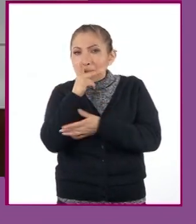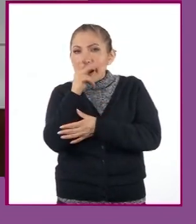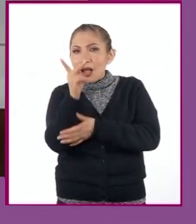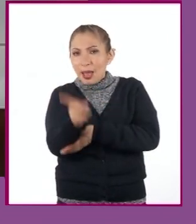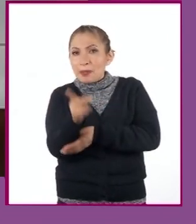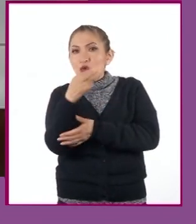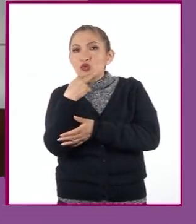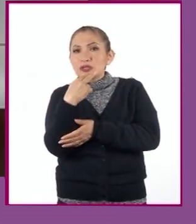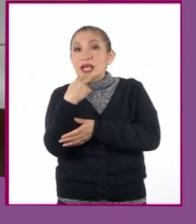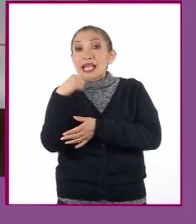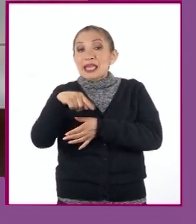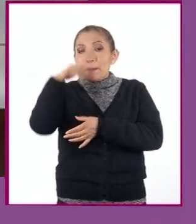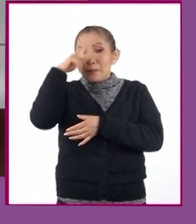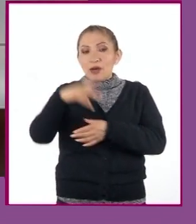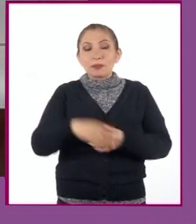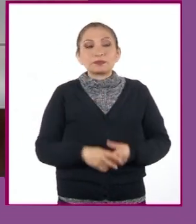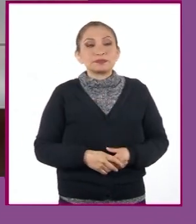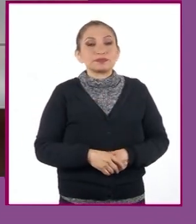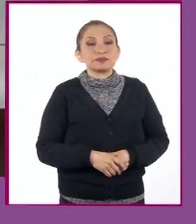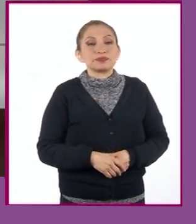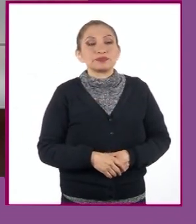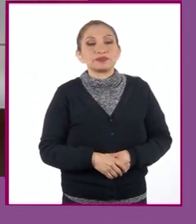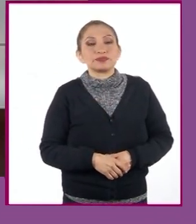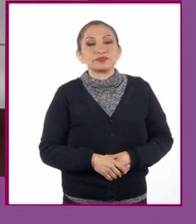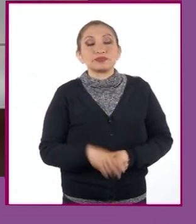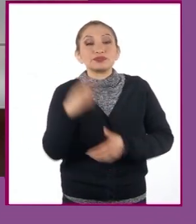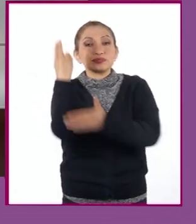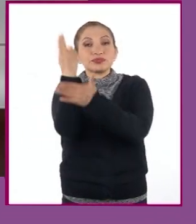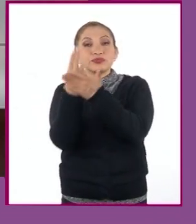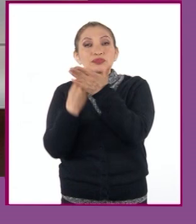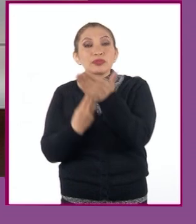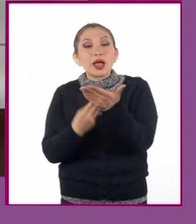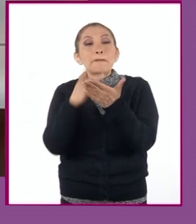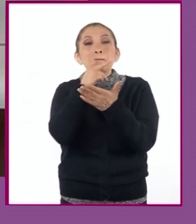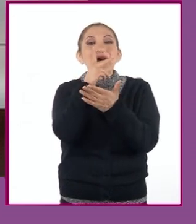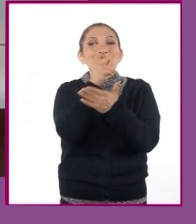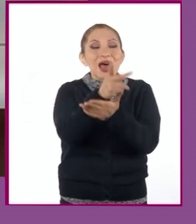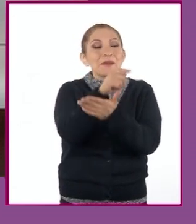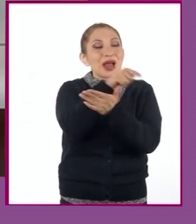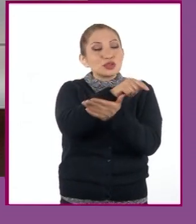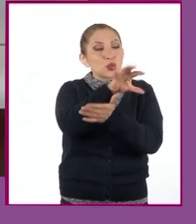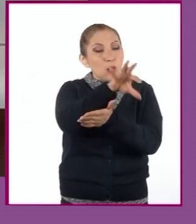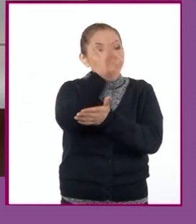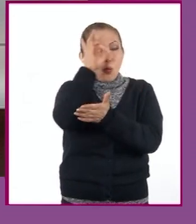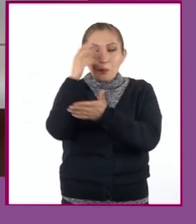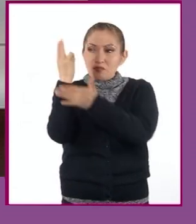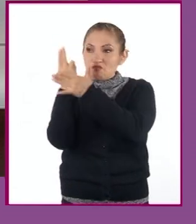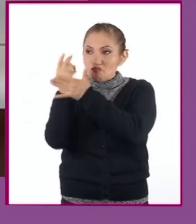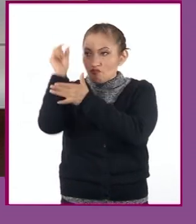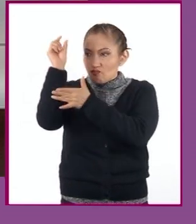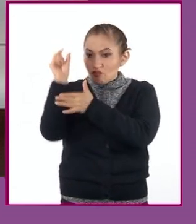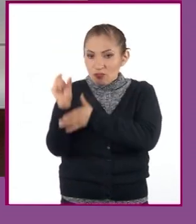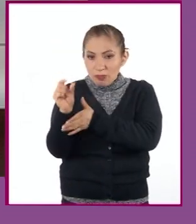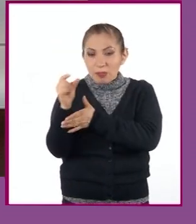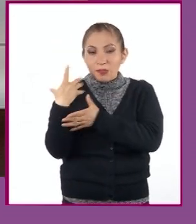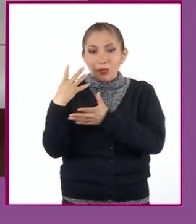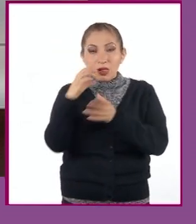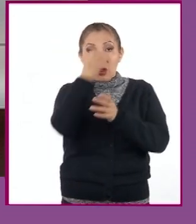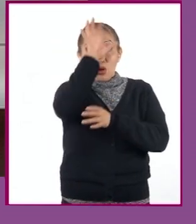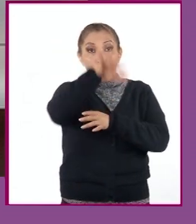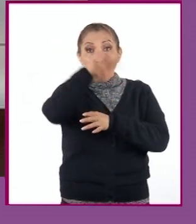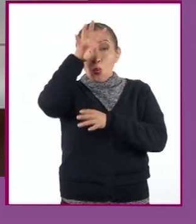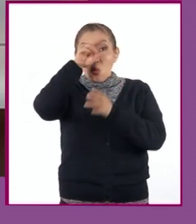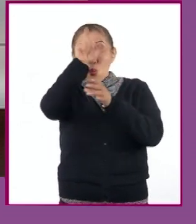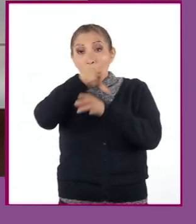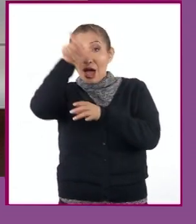palabras que utilizamos en México. Dibujen o ilustren las palabras que encontraron. Completen el